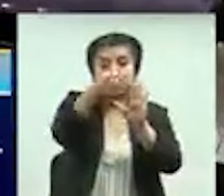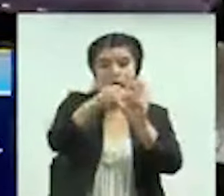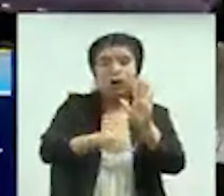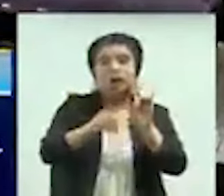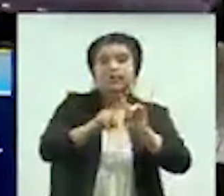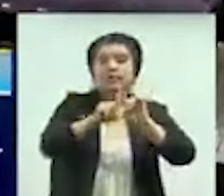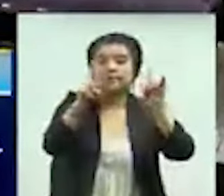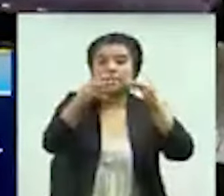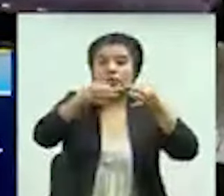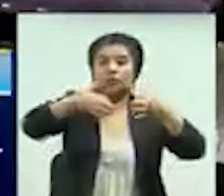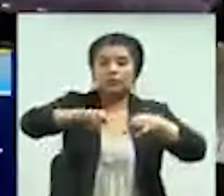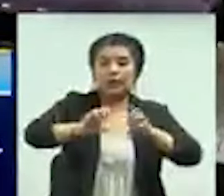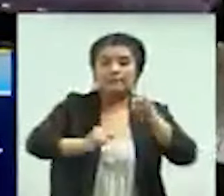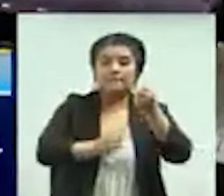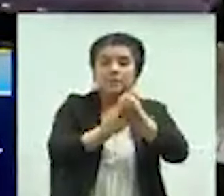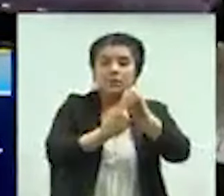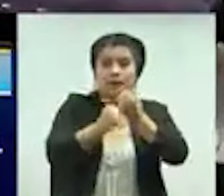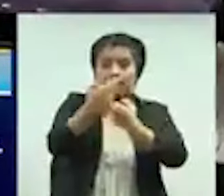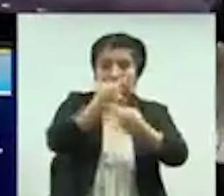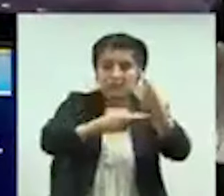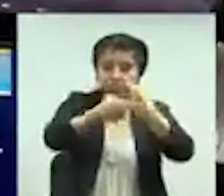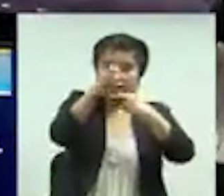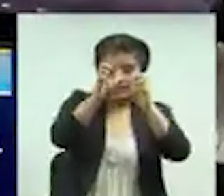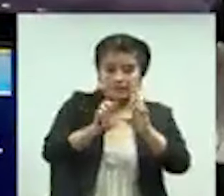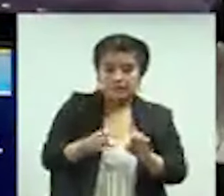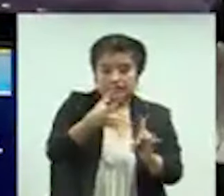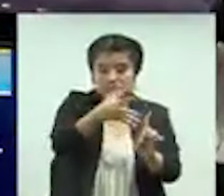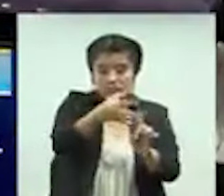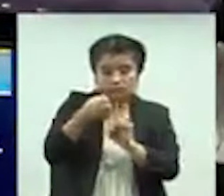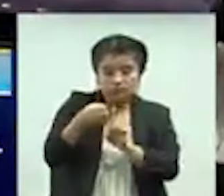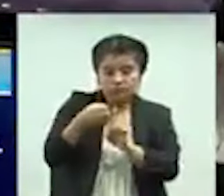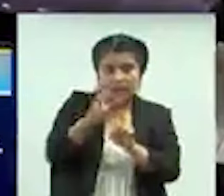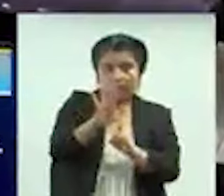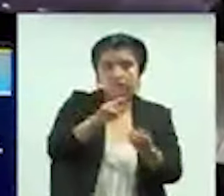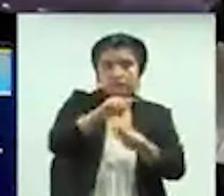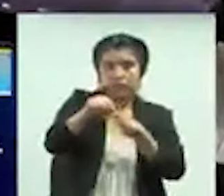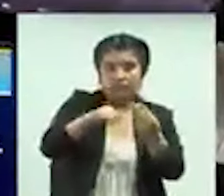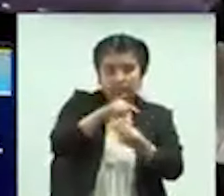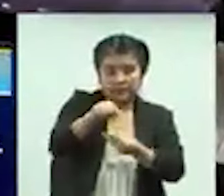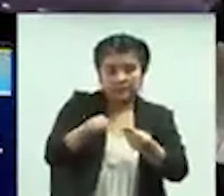varias ocasiones a favor del retorno de los secuestrados a sus familias.